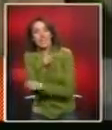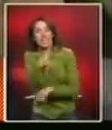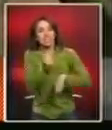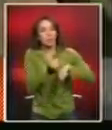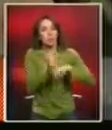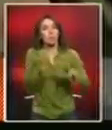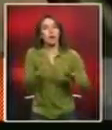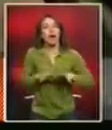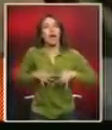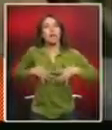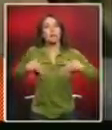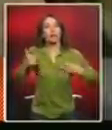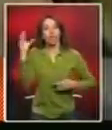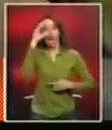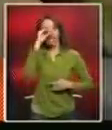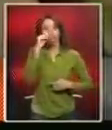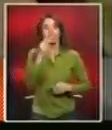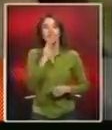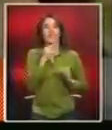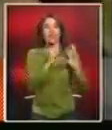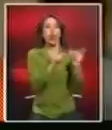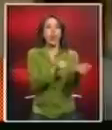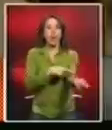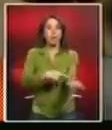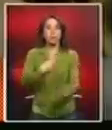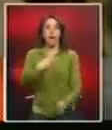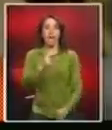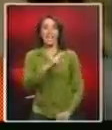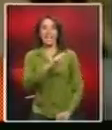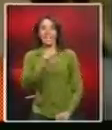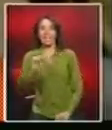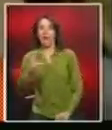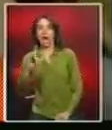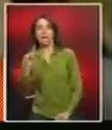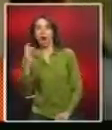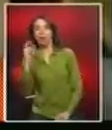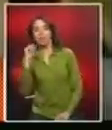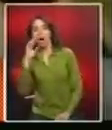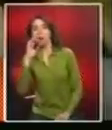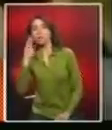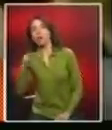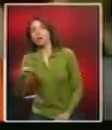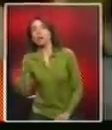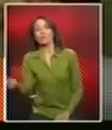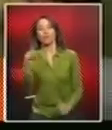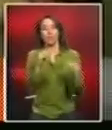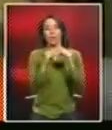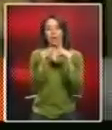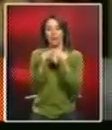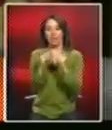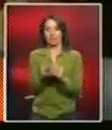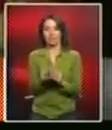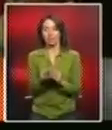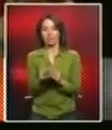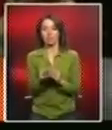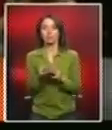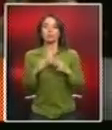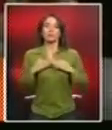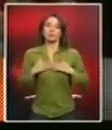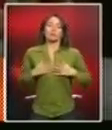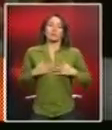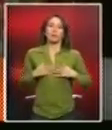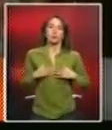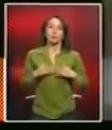Momentos más emotivos que anoche vivió la familia Herrera. Claudia por fin volvía a casa. Respiro entonces